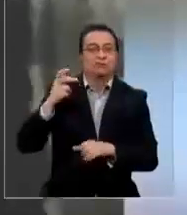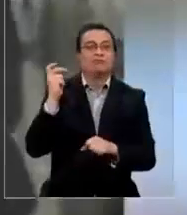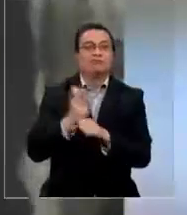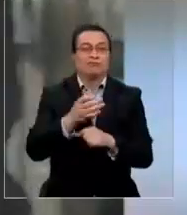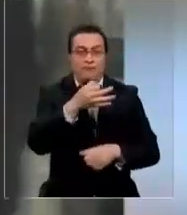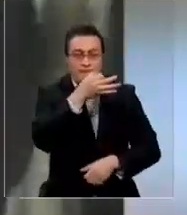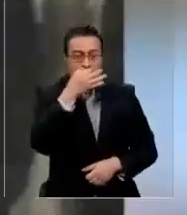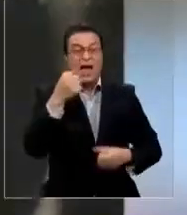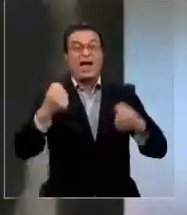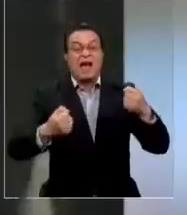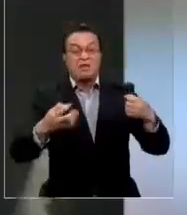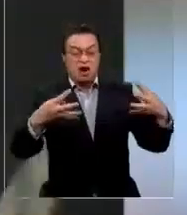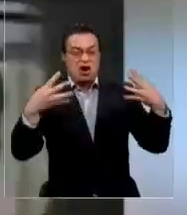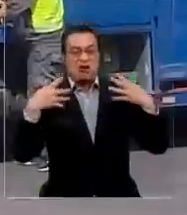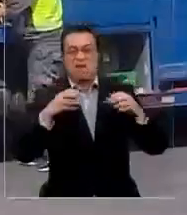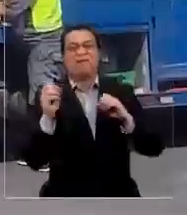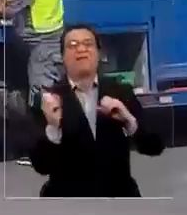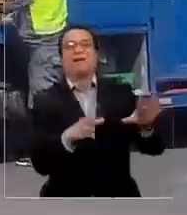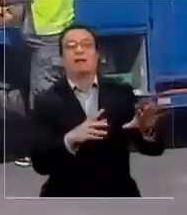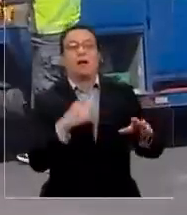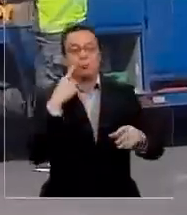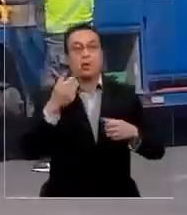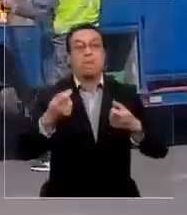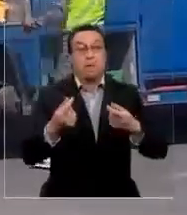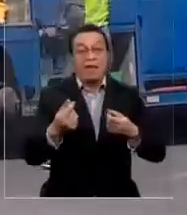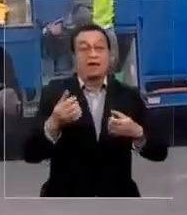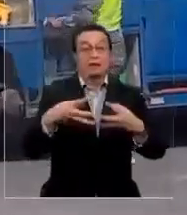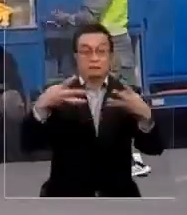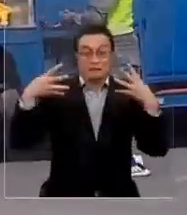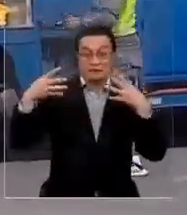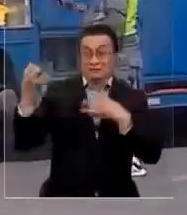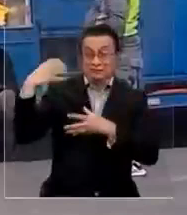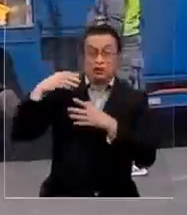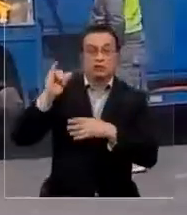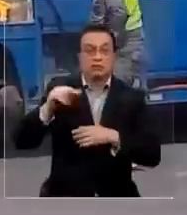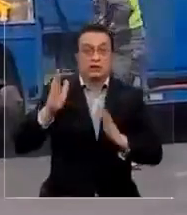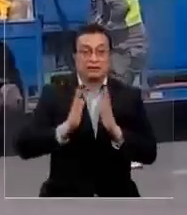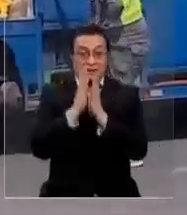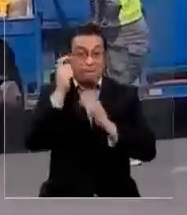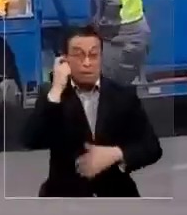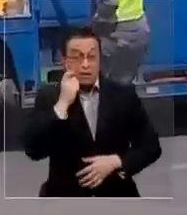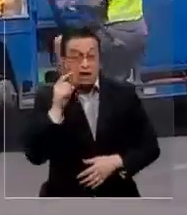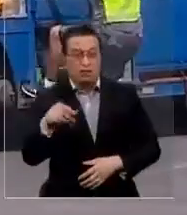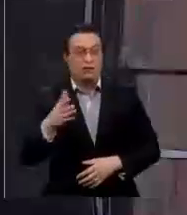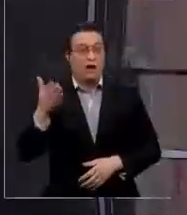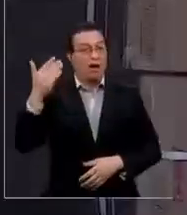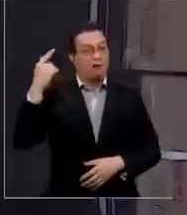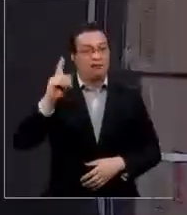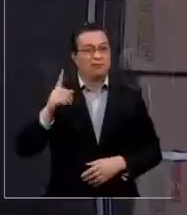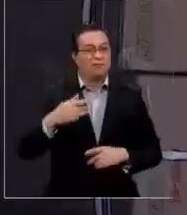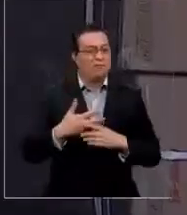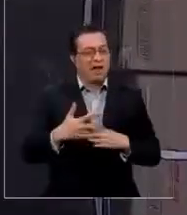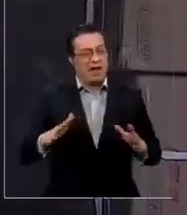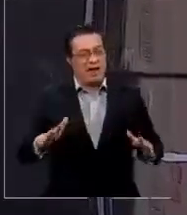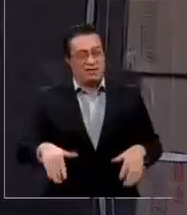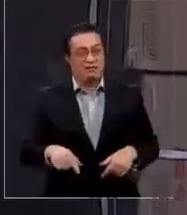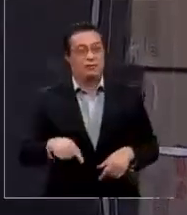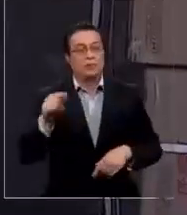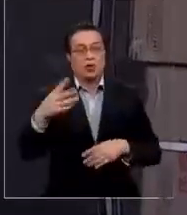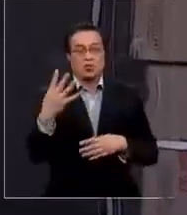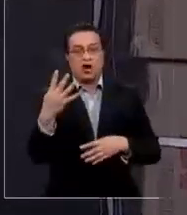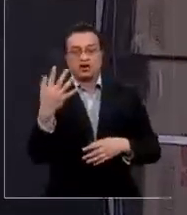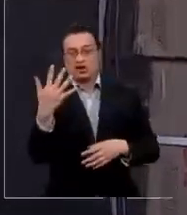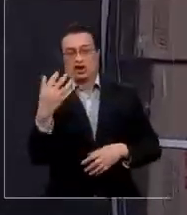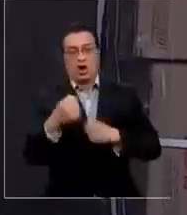camiones es difícil que se los roben, pero se roban la plata y la mercadería. Pero aquí en San Bernardo ahora no es como antes ya. Cuatro o cinco autos lo